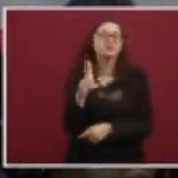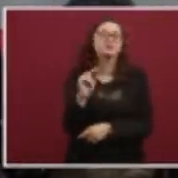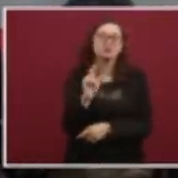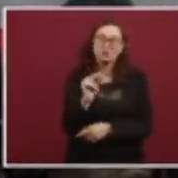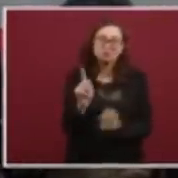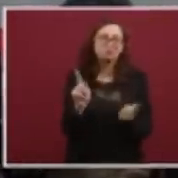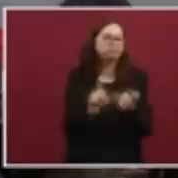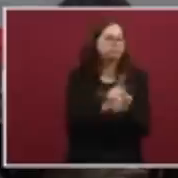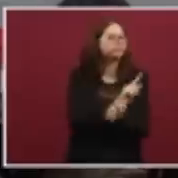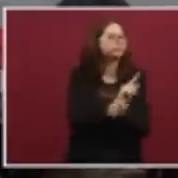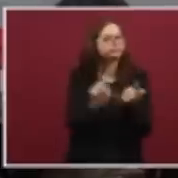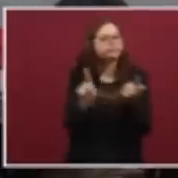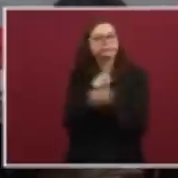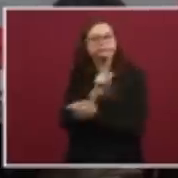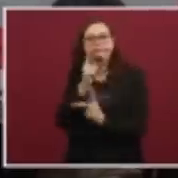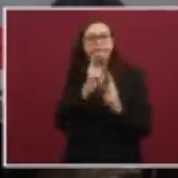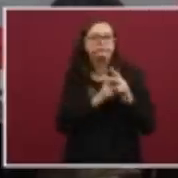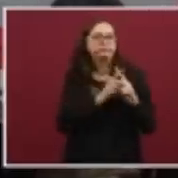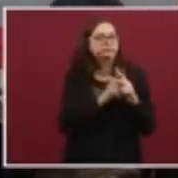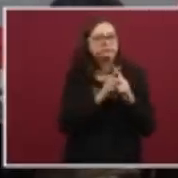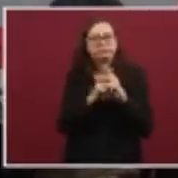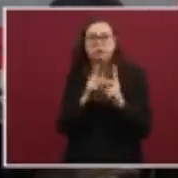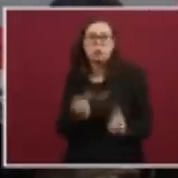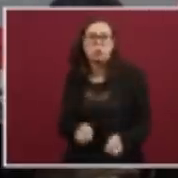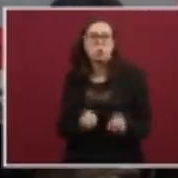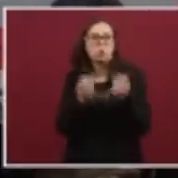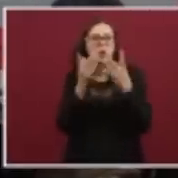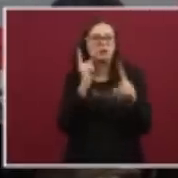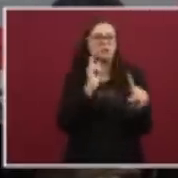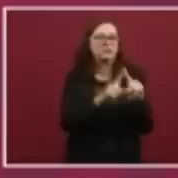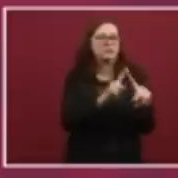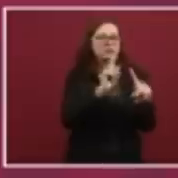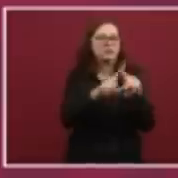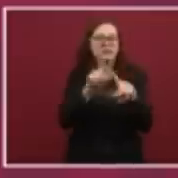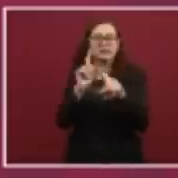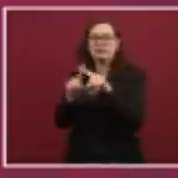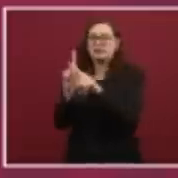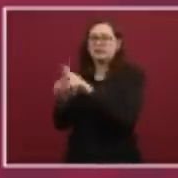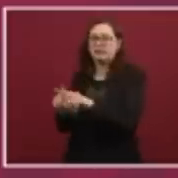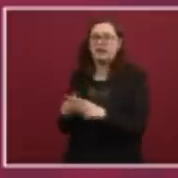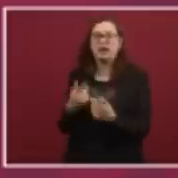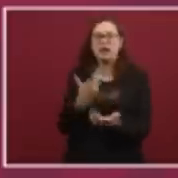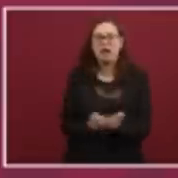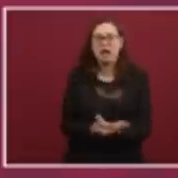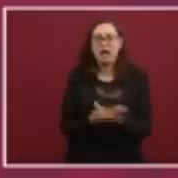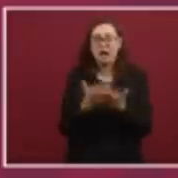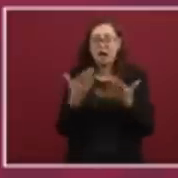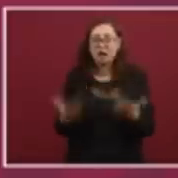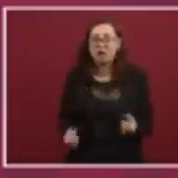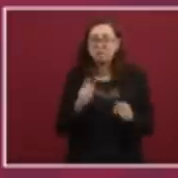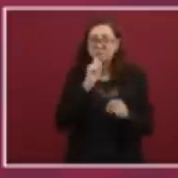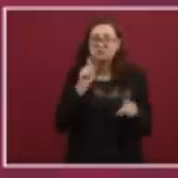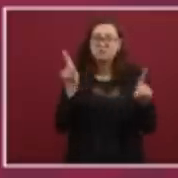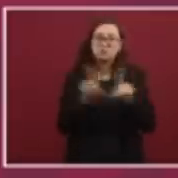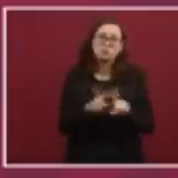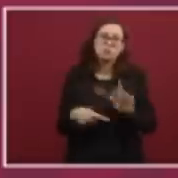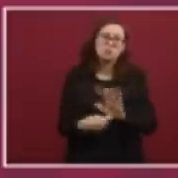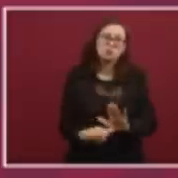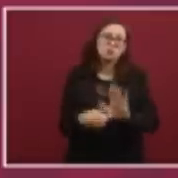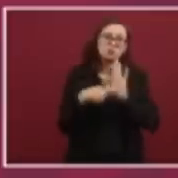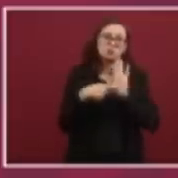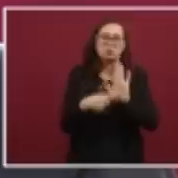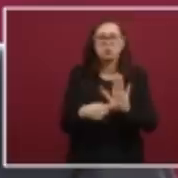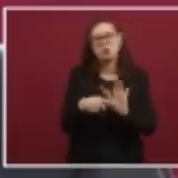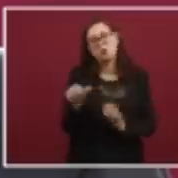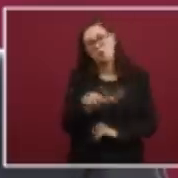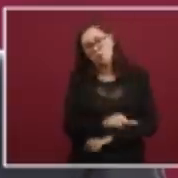que identificar a los beneficiarios. Ahora, por cierto, les voy a presentar, porque